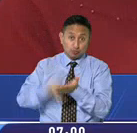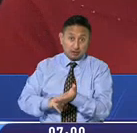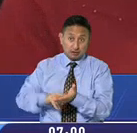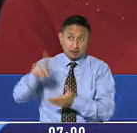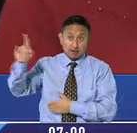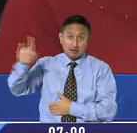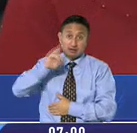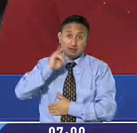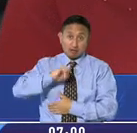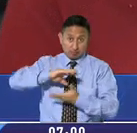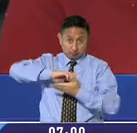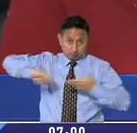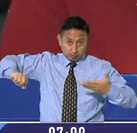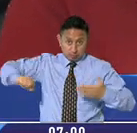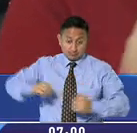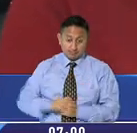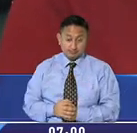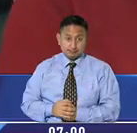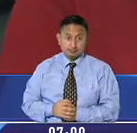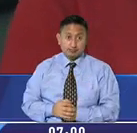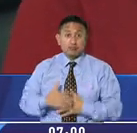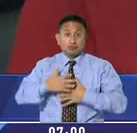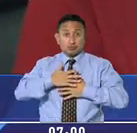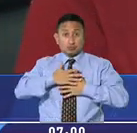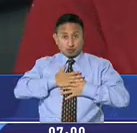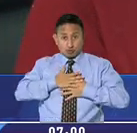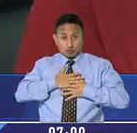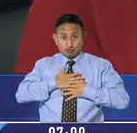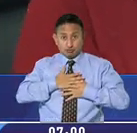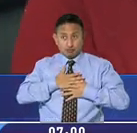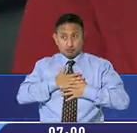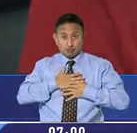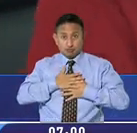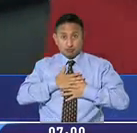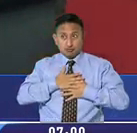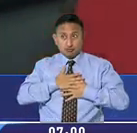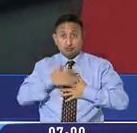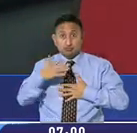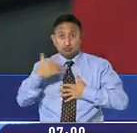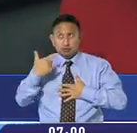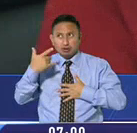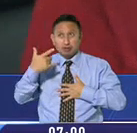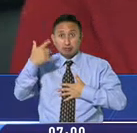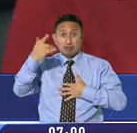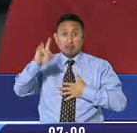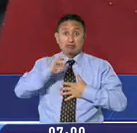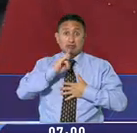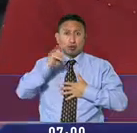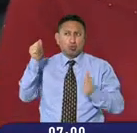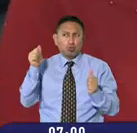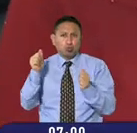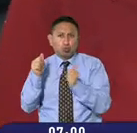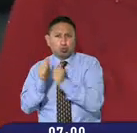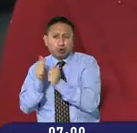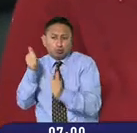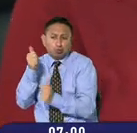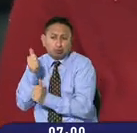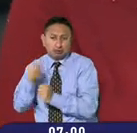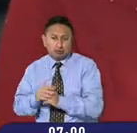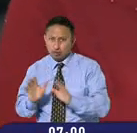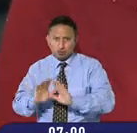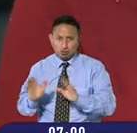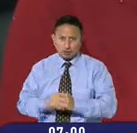de los Estados Unidos, no es que yo sea muy allegada a los Estados Unidos de ninguna manera,